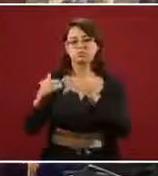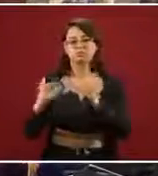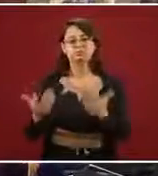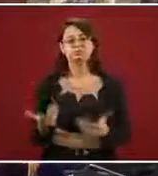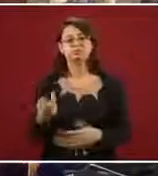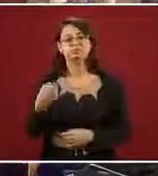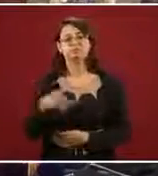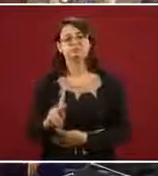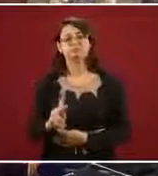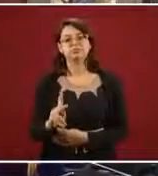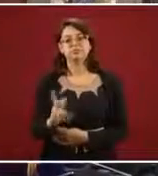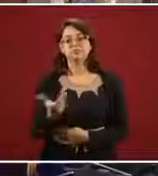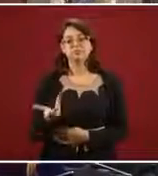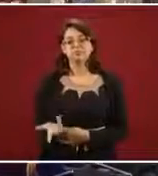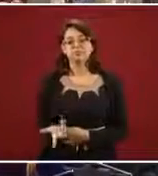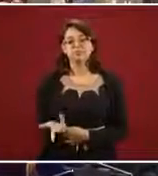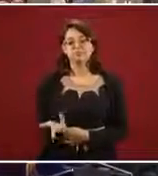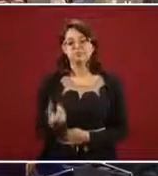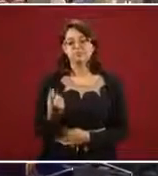Pero pues no salía